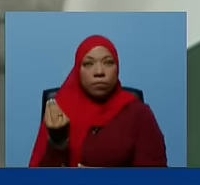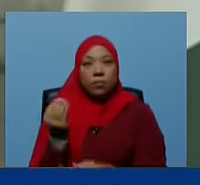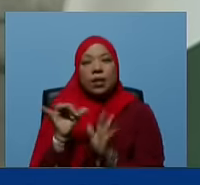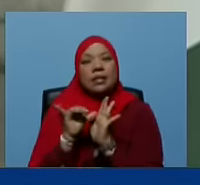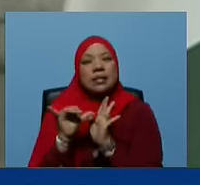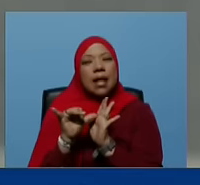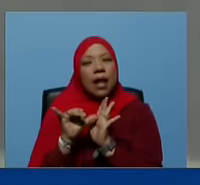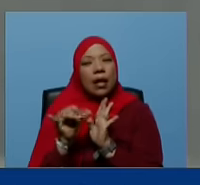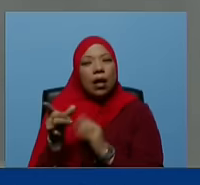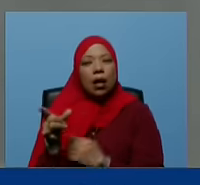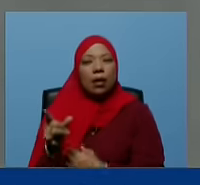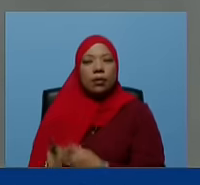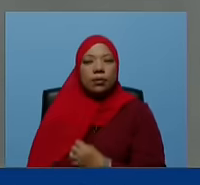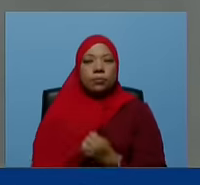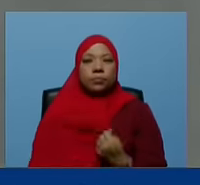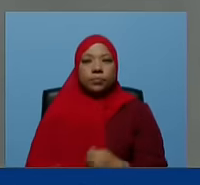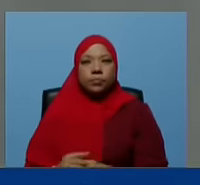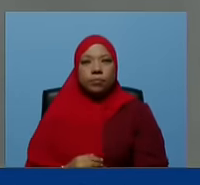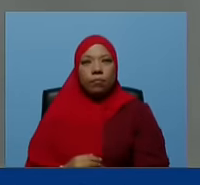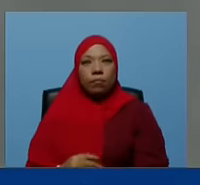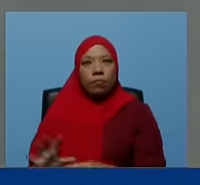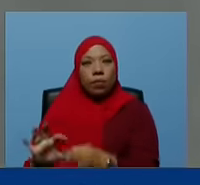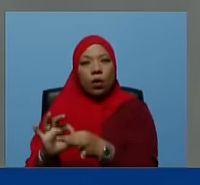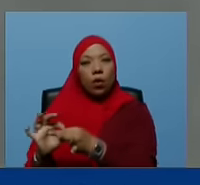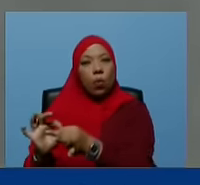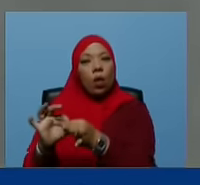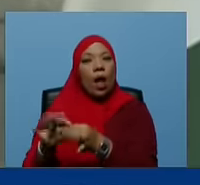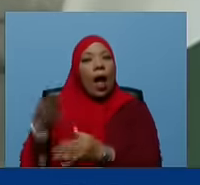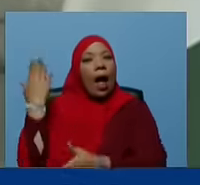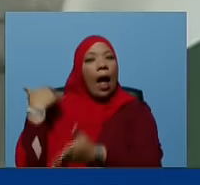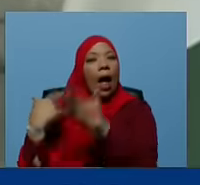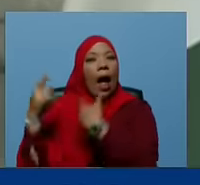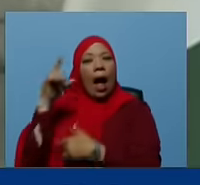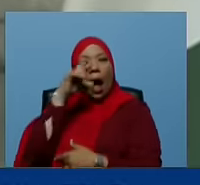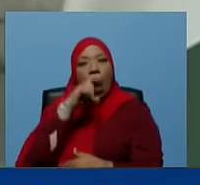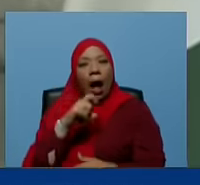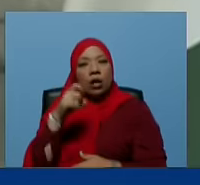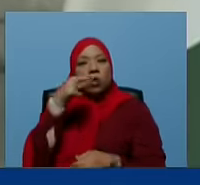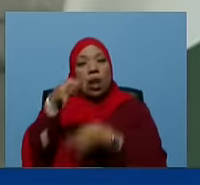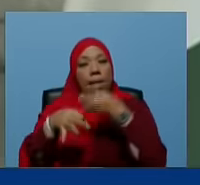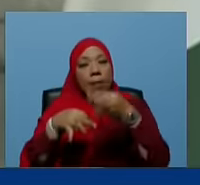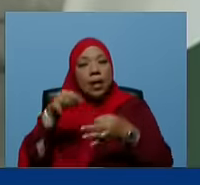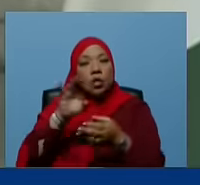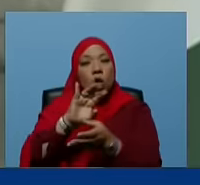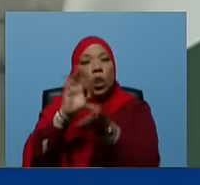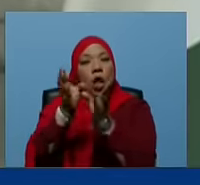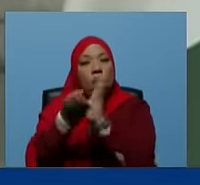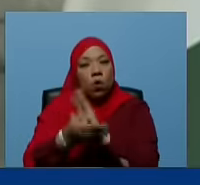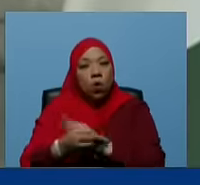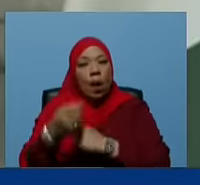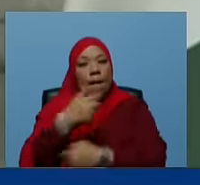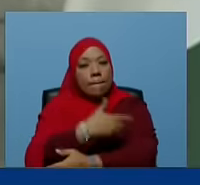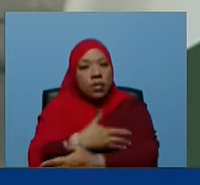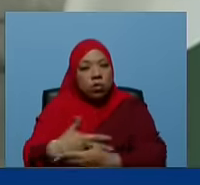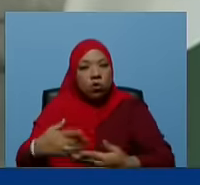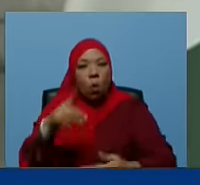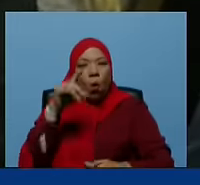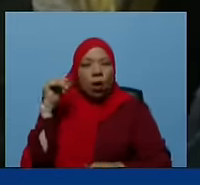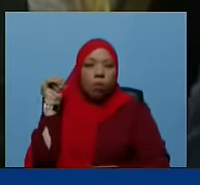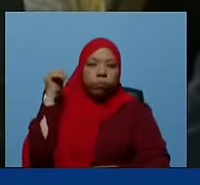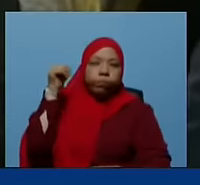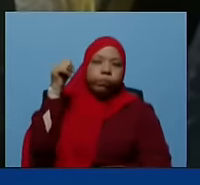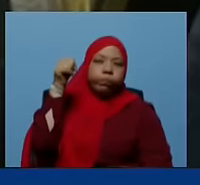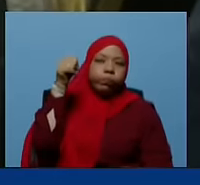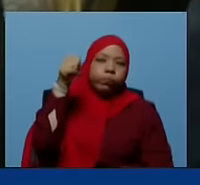Dicen que un día estuvimos unidos territorialmente, hace varios millones